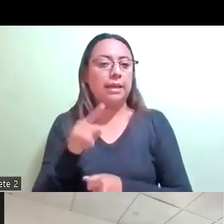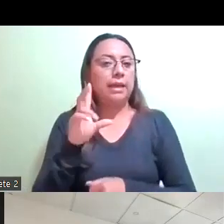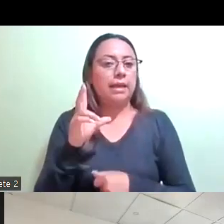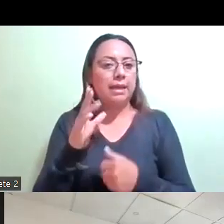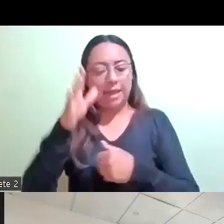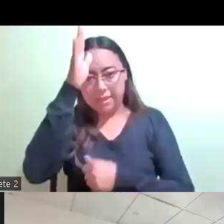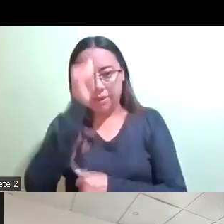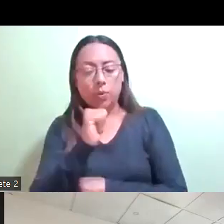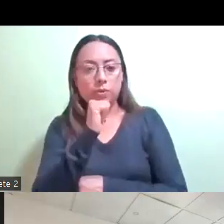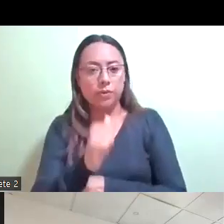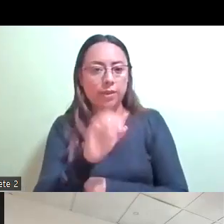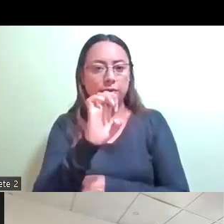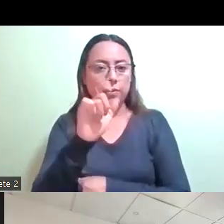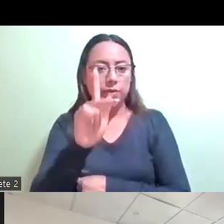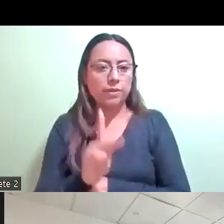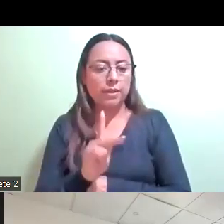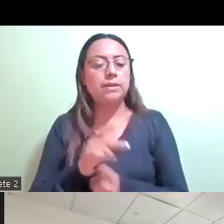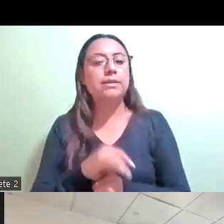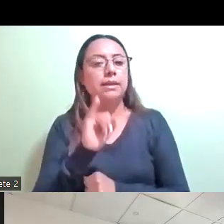relacionado con el expediente